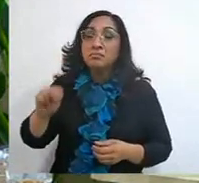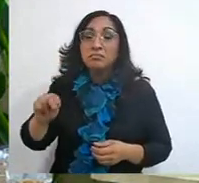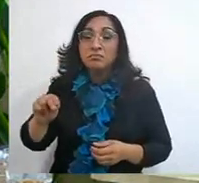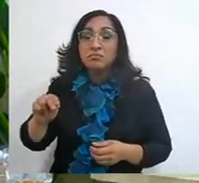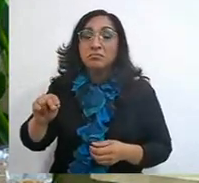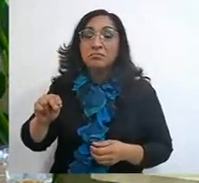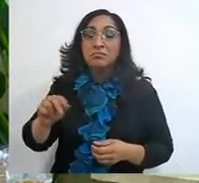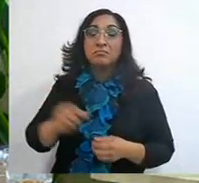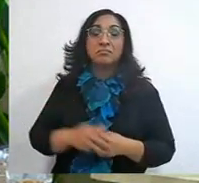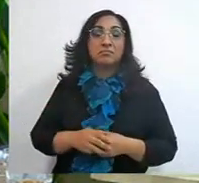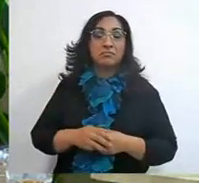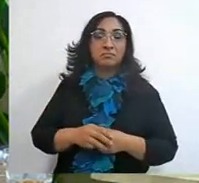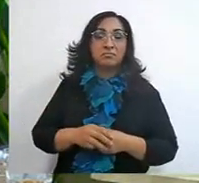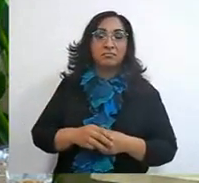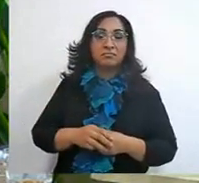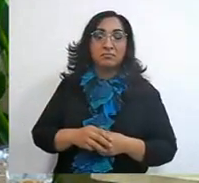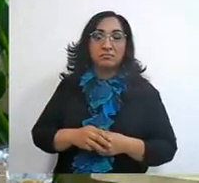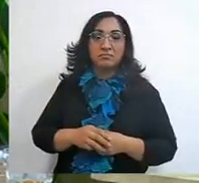el Señor, no